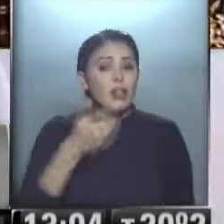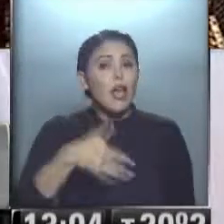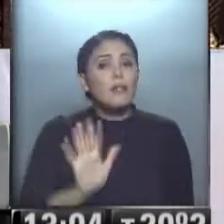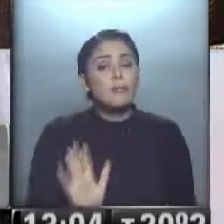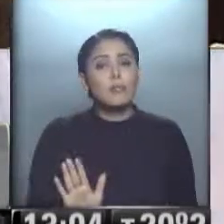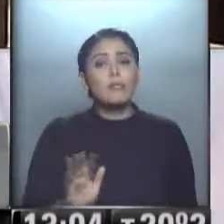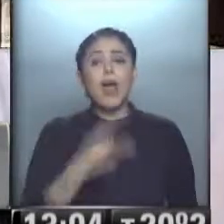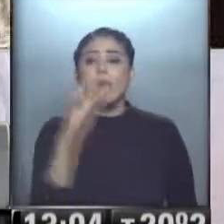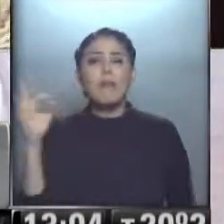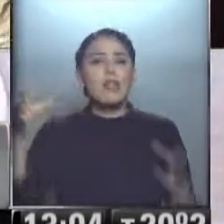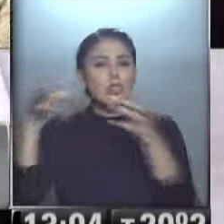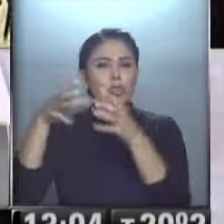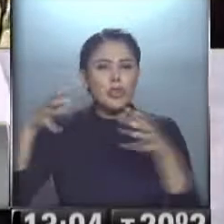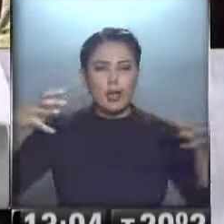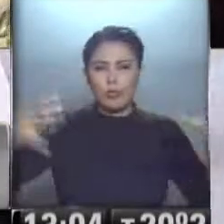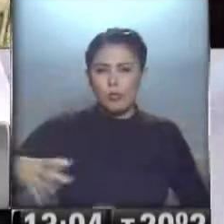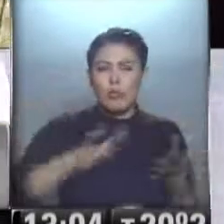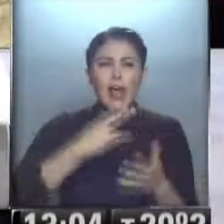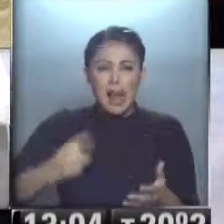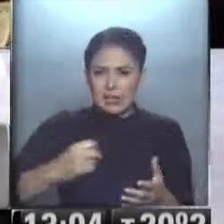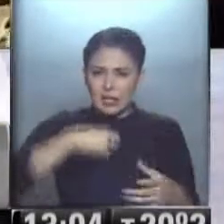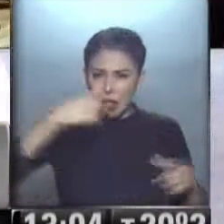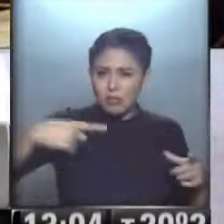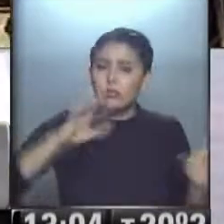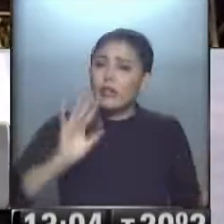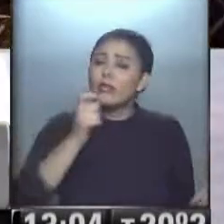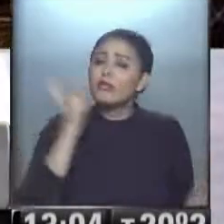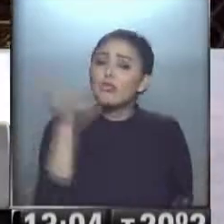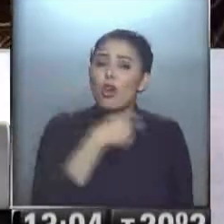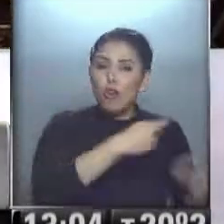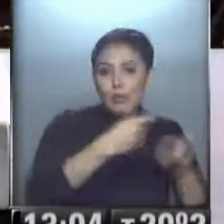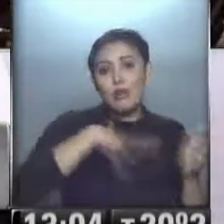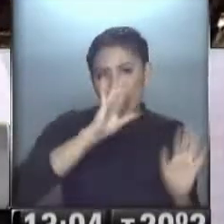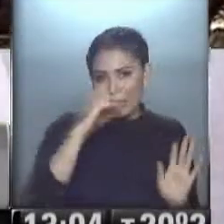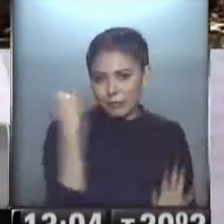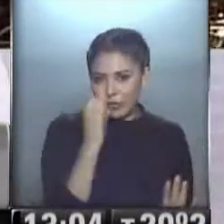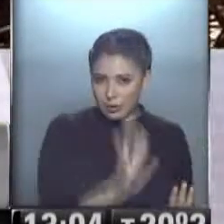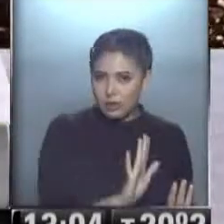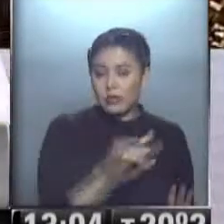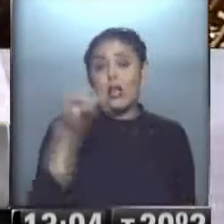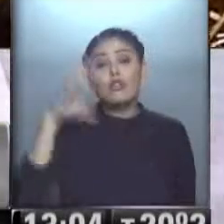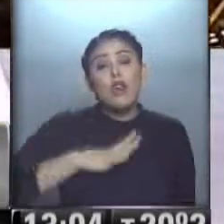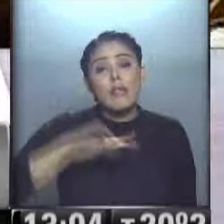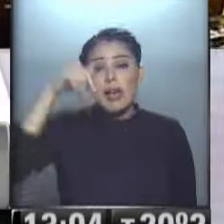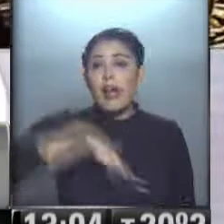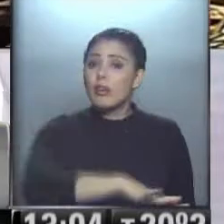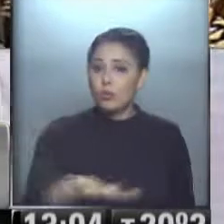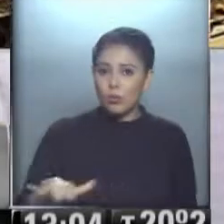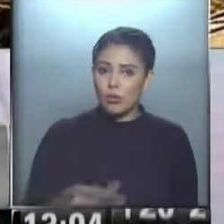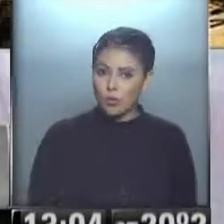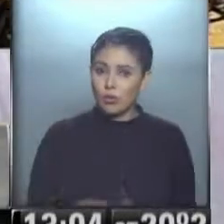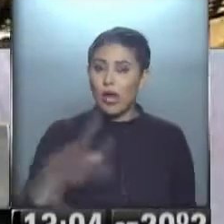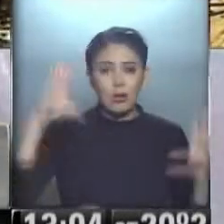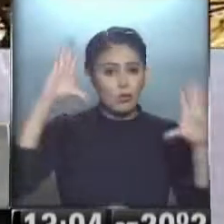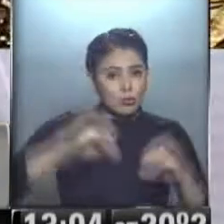lleguen 20 grupos electrógenos más. Esto es para los comerciantes principalmente, porque todavía aquí en Chivilcoy están